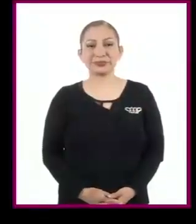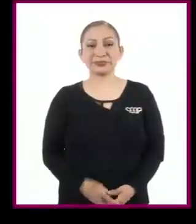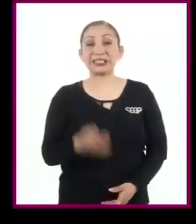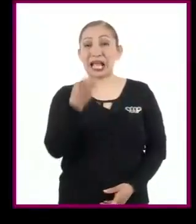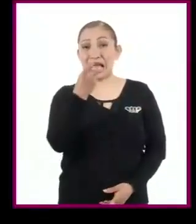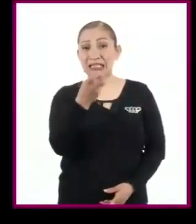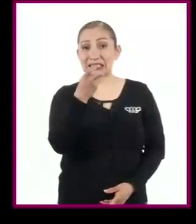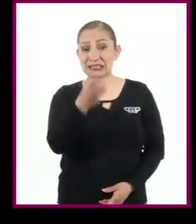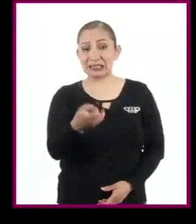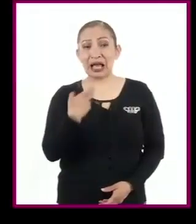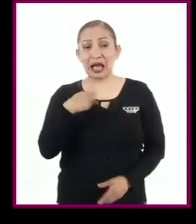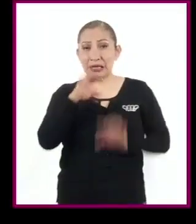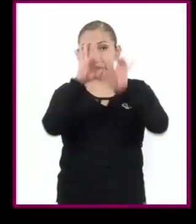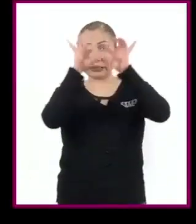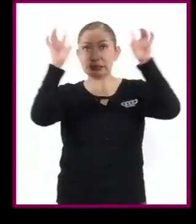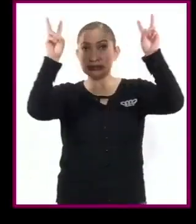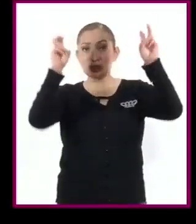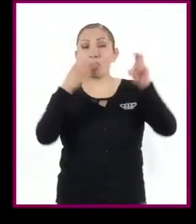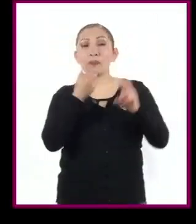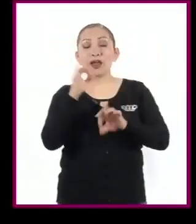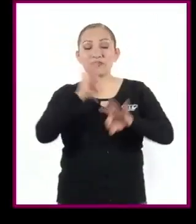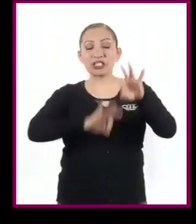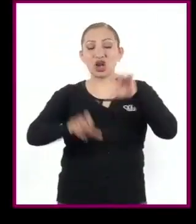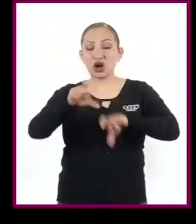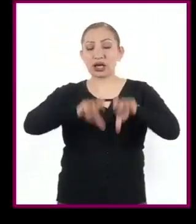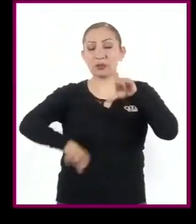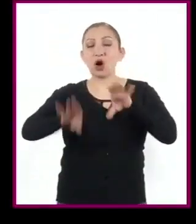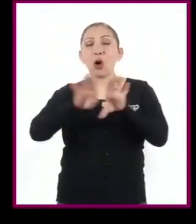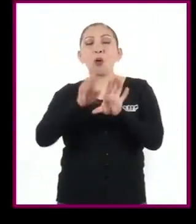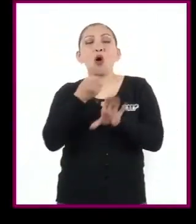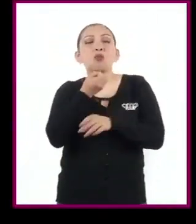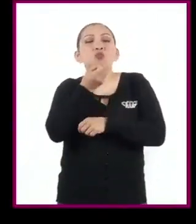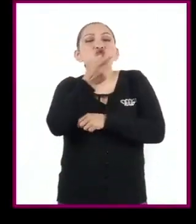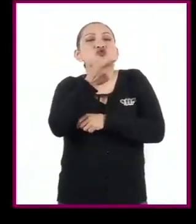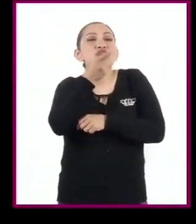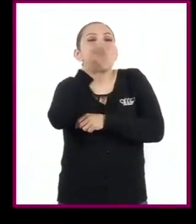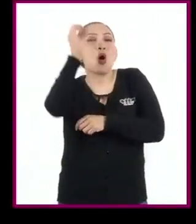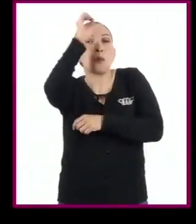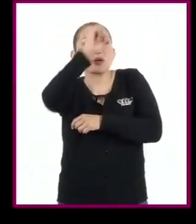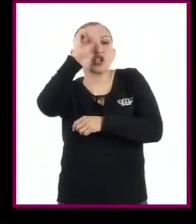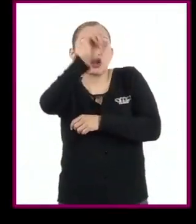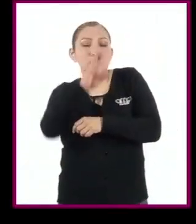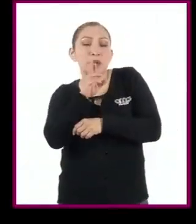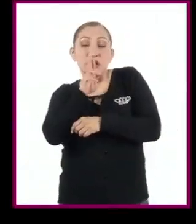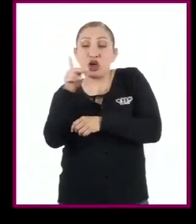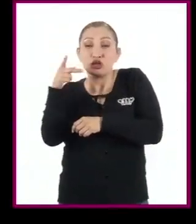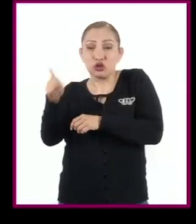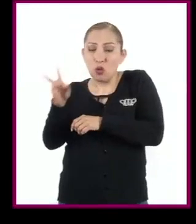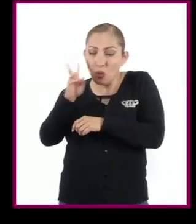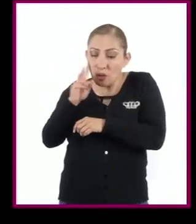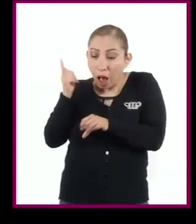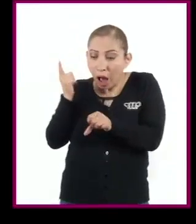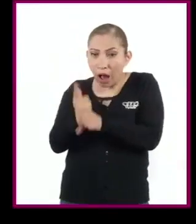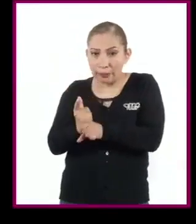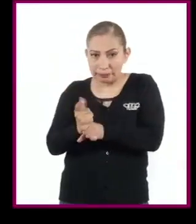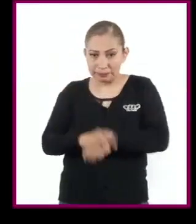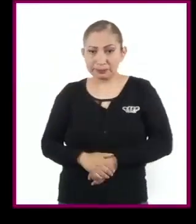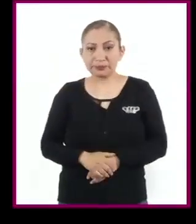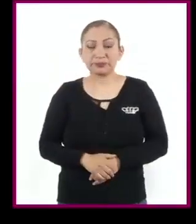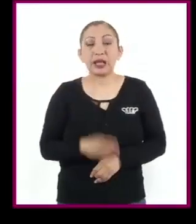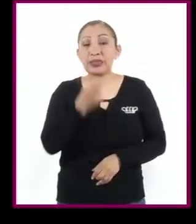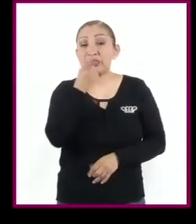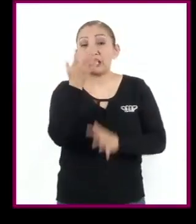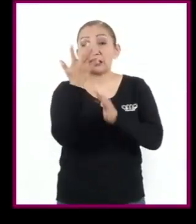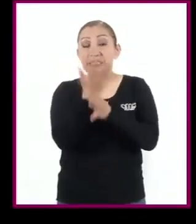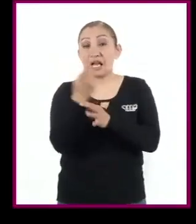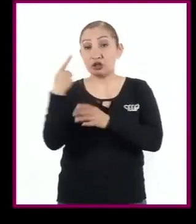Esta es una cita por un físico-químico como un comentario sobre uno de los resultados en sus experimentos. Él